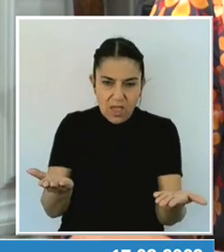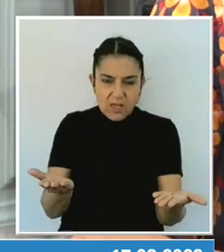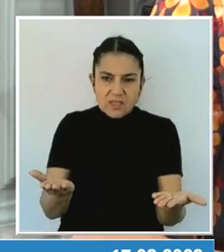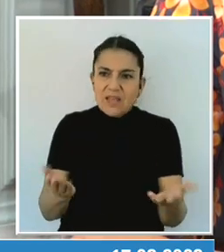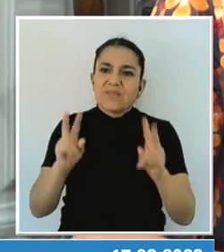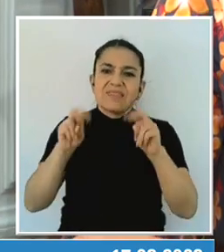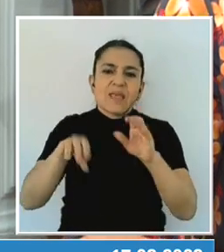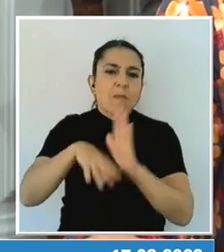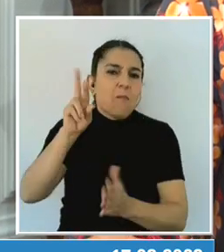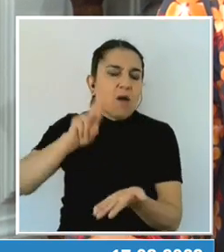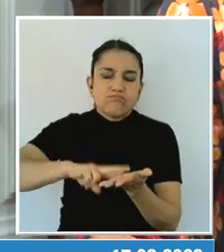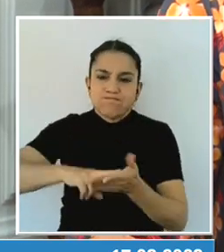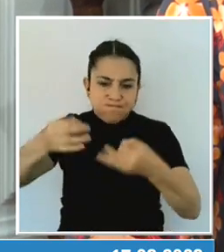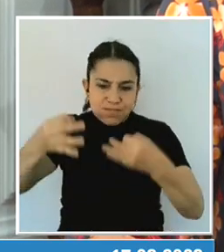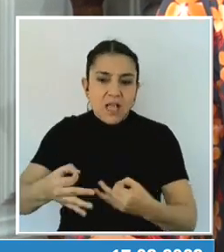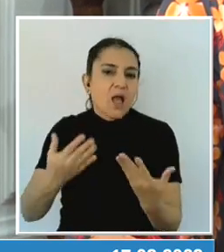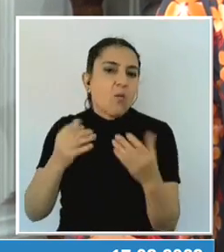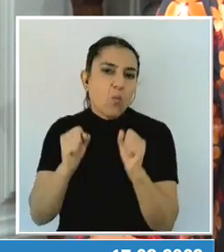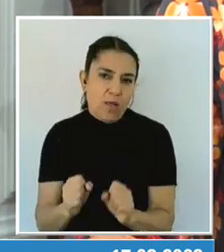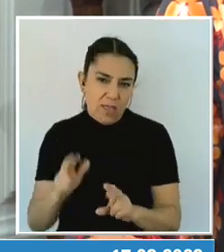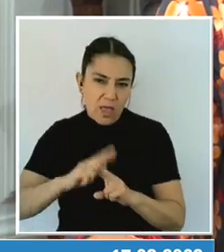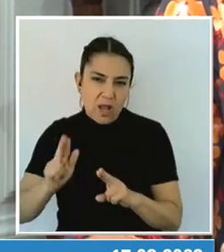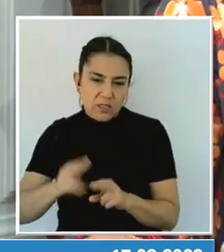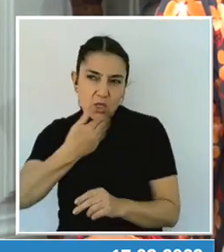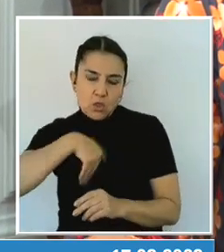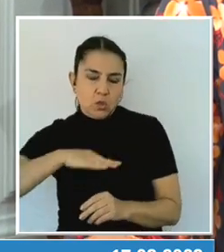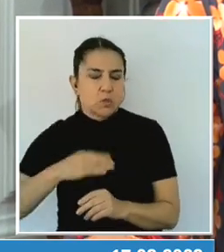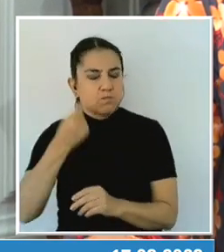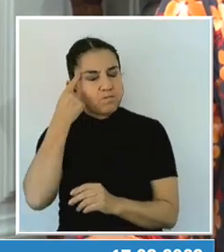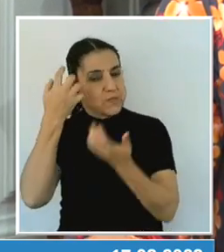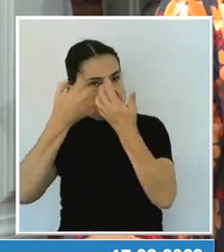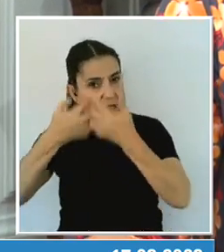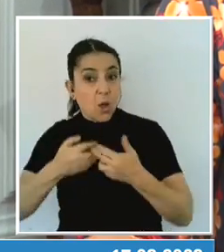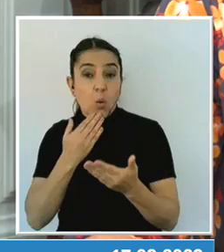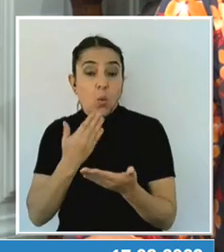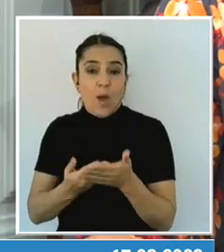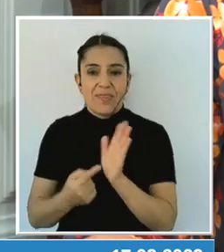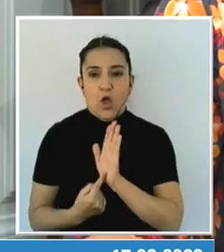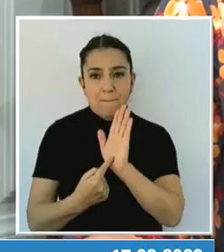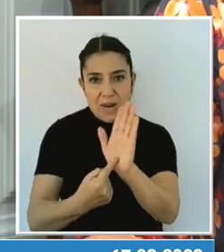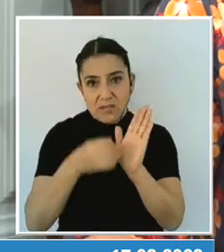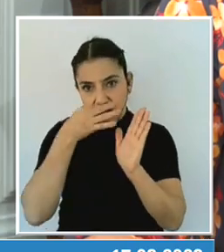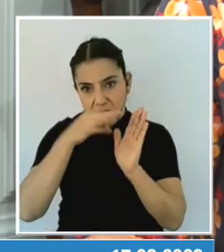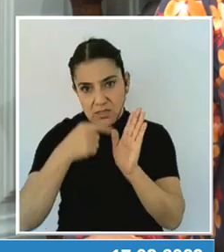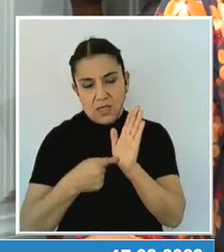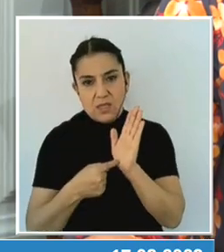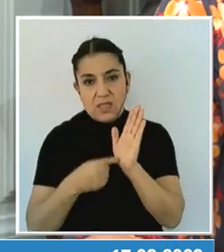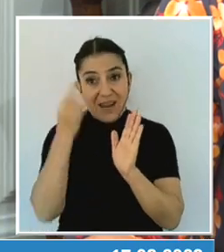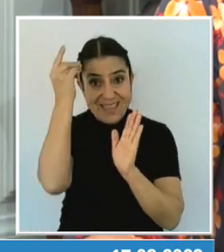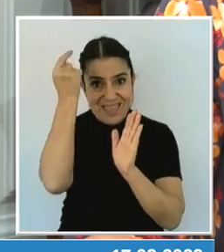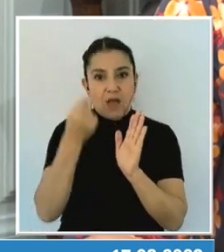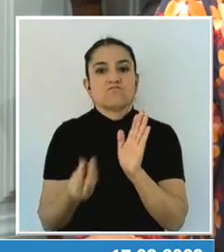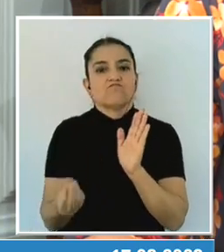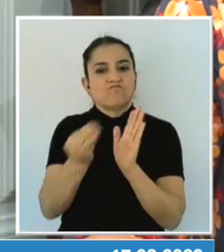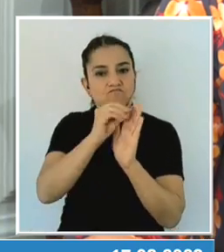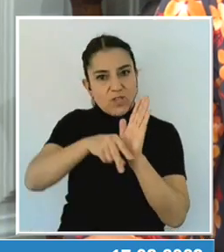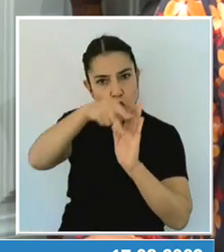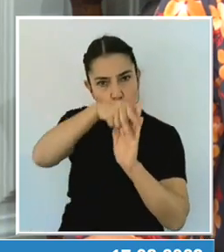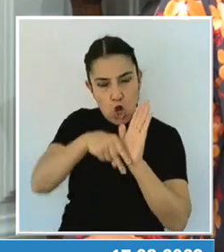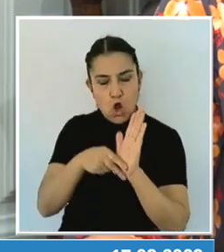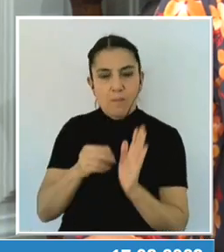sobre las cuales poder hacer nuestra reflexión cuando tengamos que presentar las iniciativas de norma. Solo quería aprovechar,